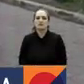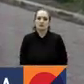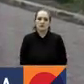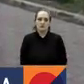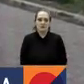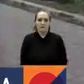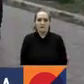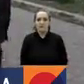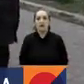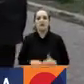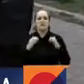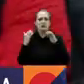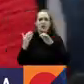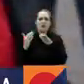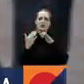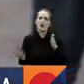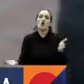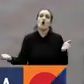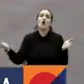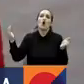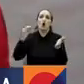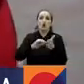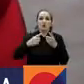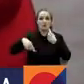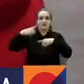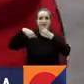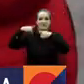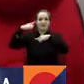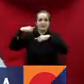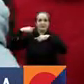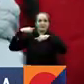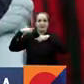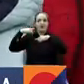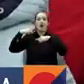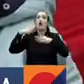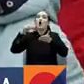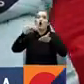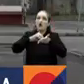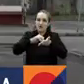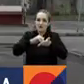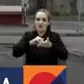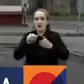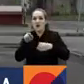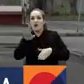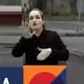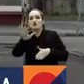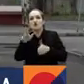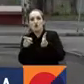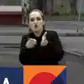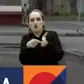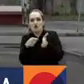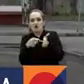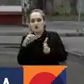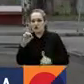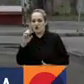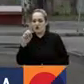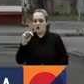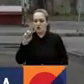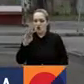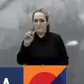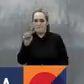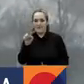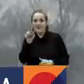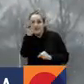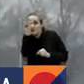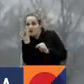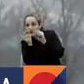esta guerra regresa al punto en el que inició. El kilometraje cuadrado del Donbass, porción de tierra donde colindan Rusia y